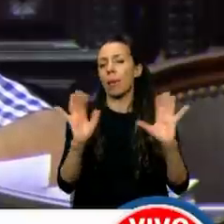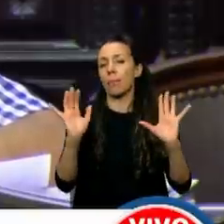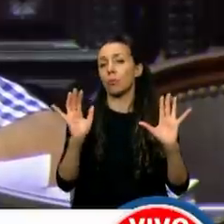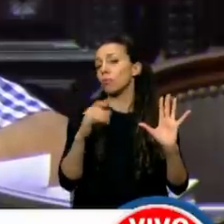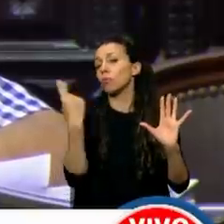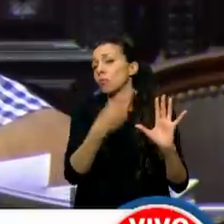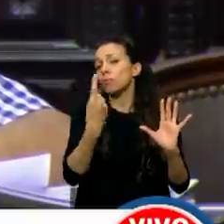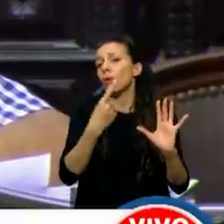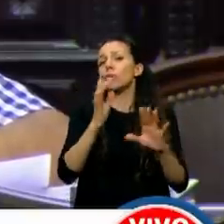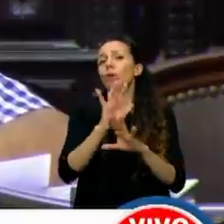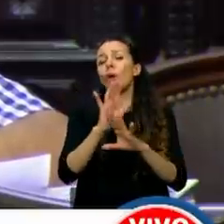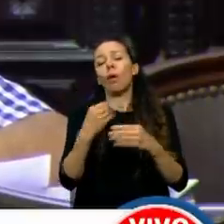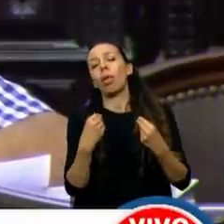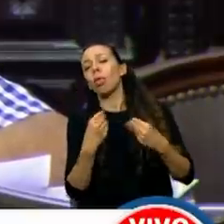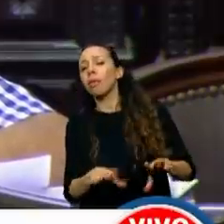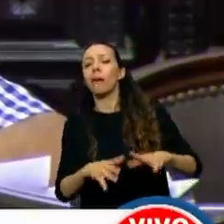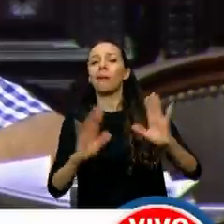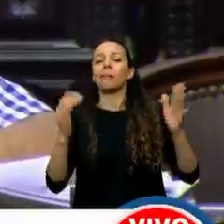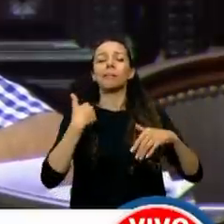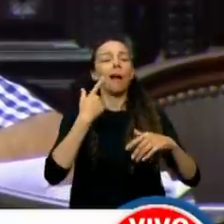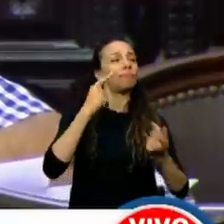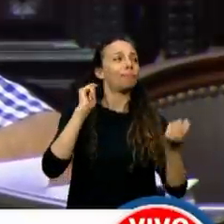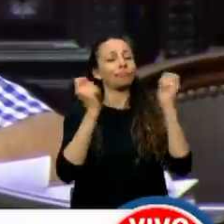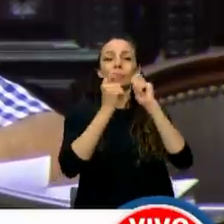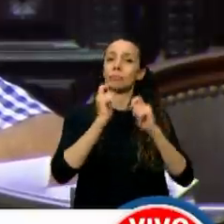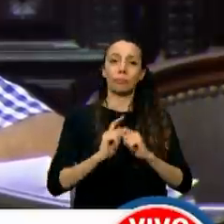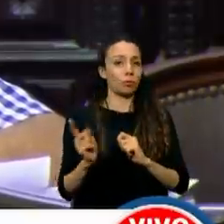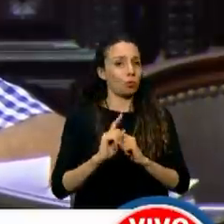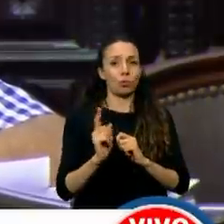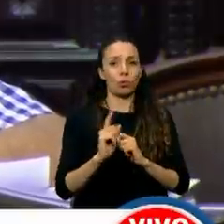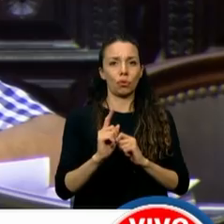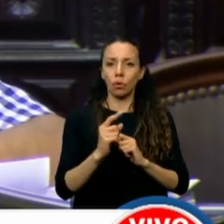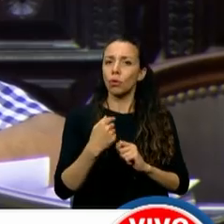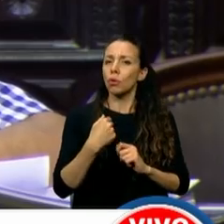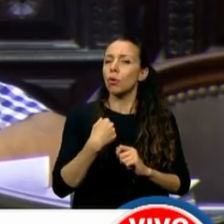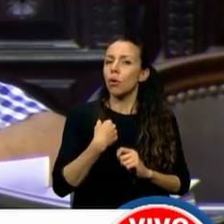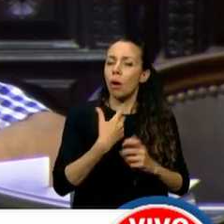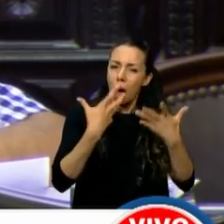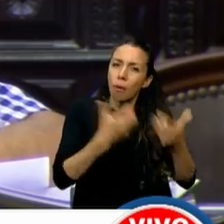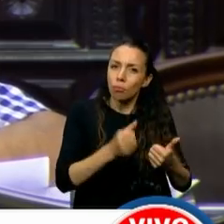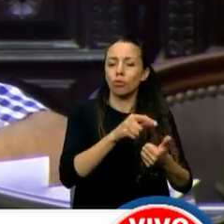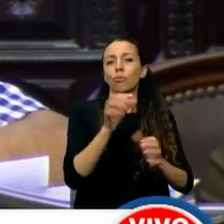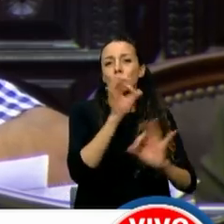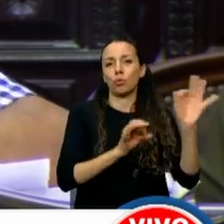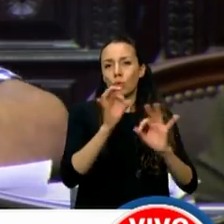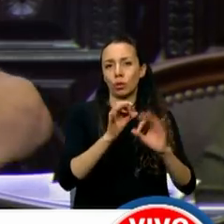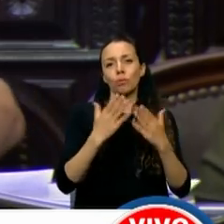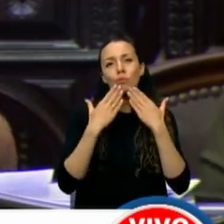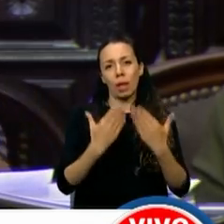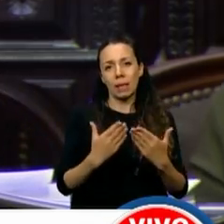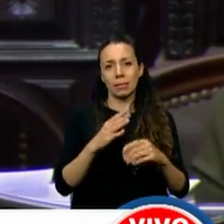y sería uno incoherente si no apruebo este presupuesto muchísimas gracias señor presidente